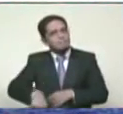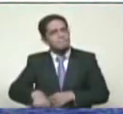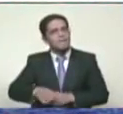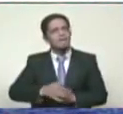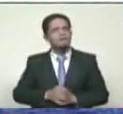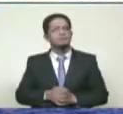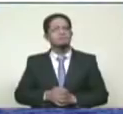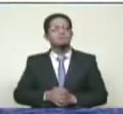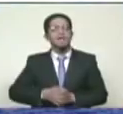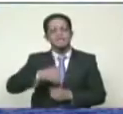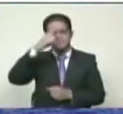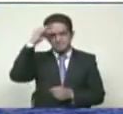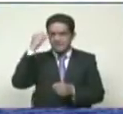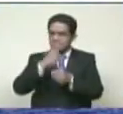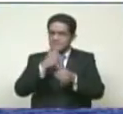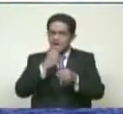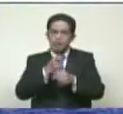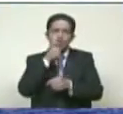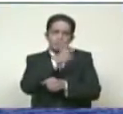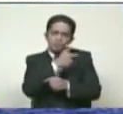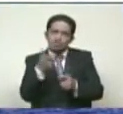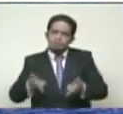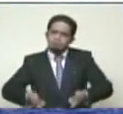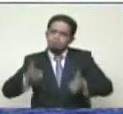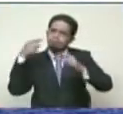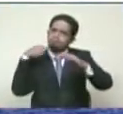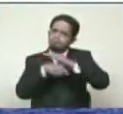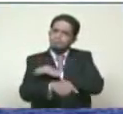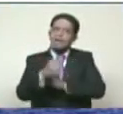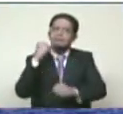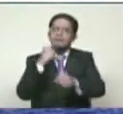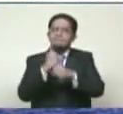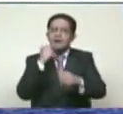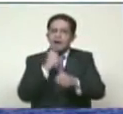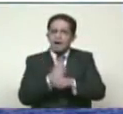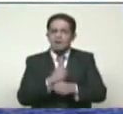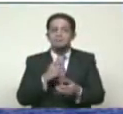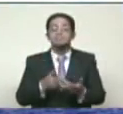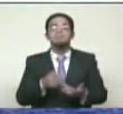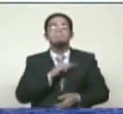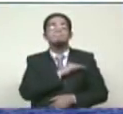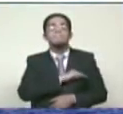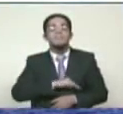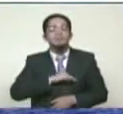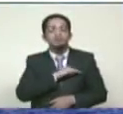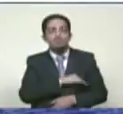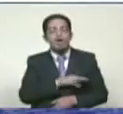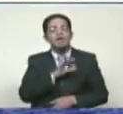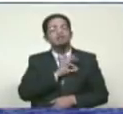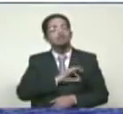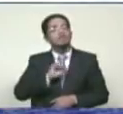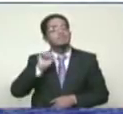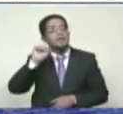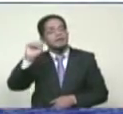el trabajo, el ingreso del pueblo, las misiones socialistas y grandes